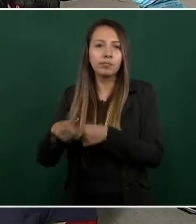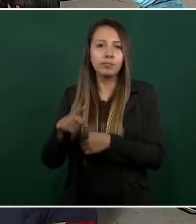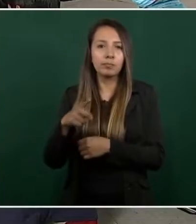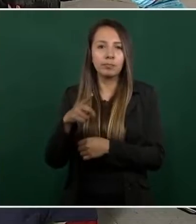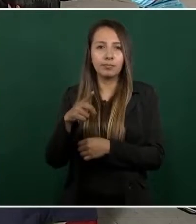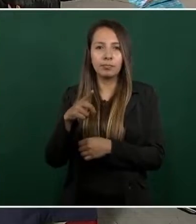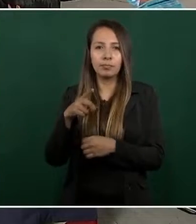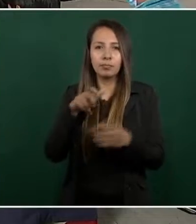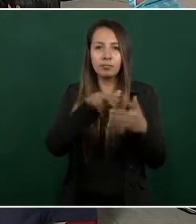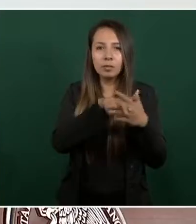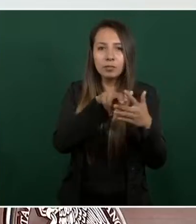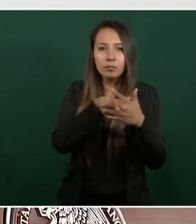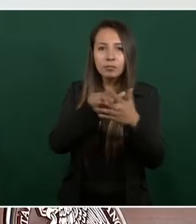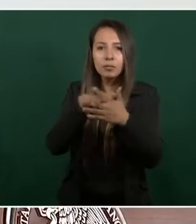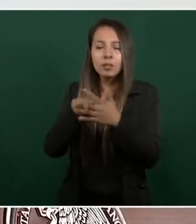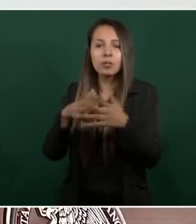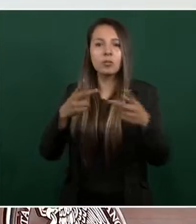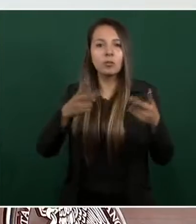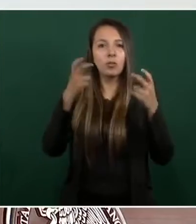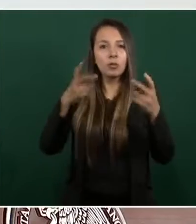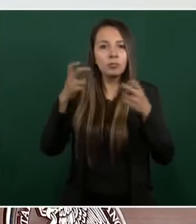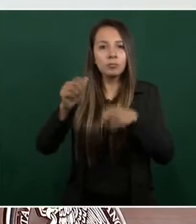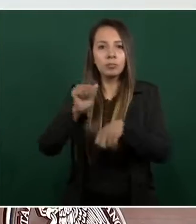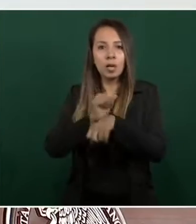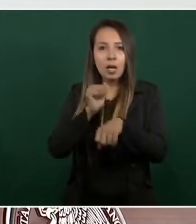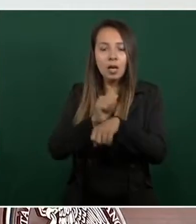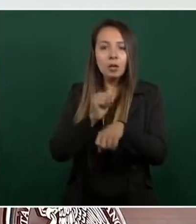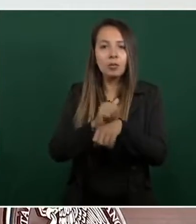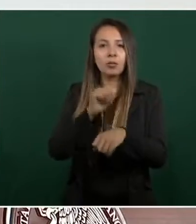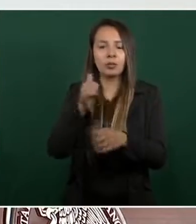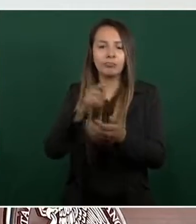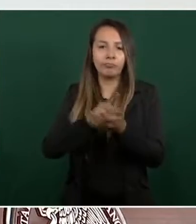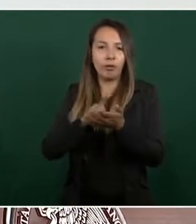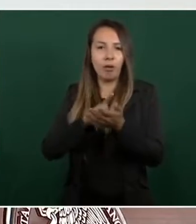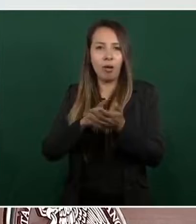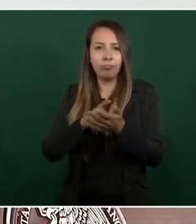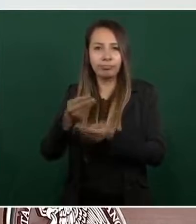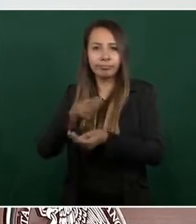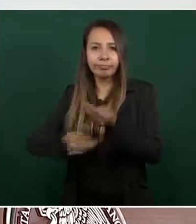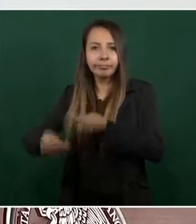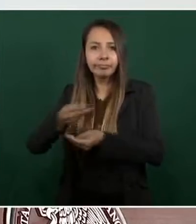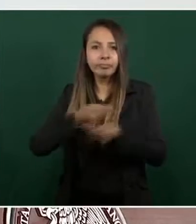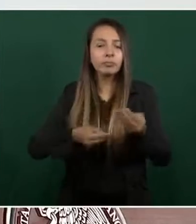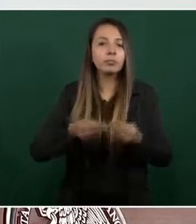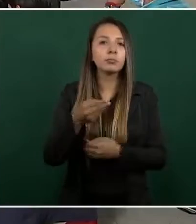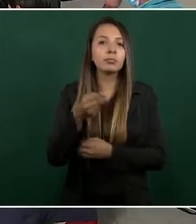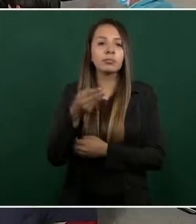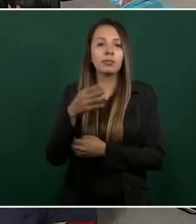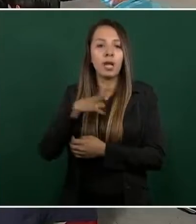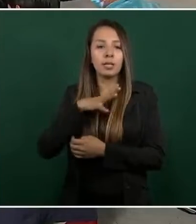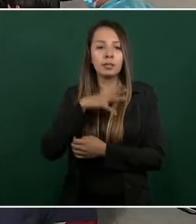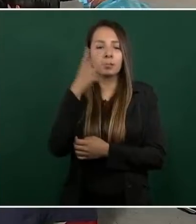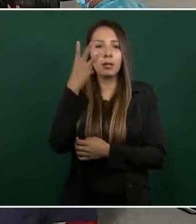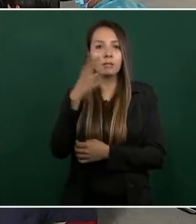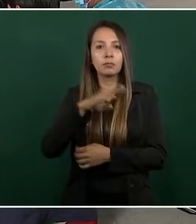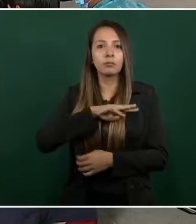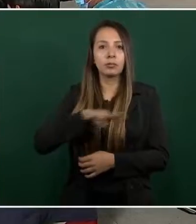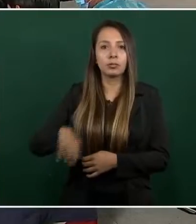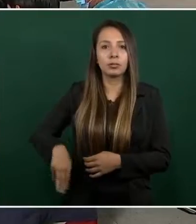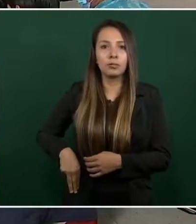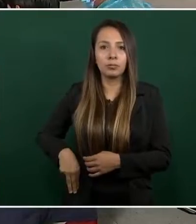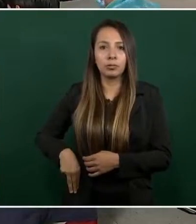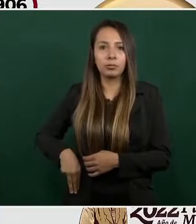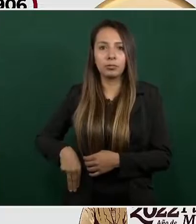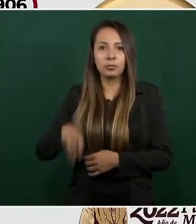refiriéndonos a homicidios dolosos, a robo de vehículos, a narcomenudeo, aquí están los 3 municipios que tienen